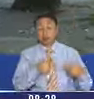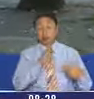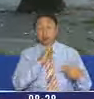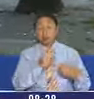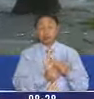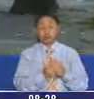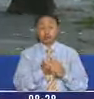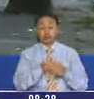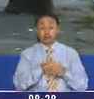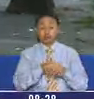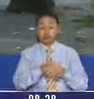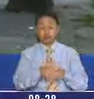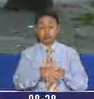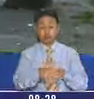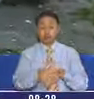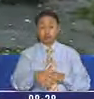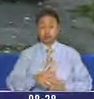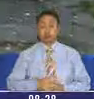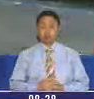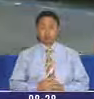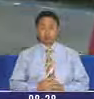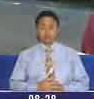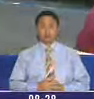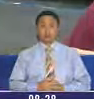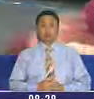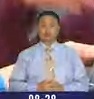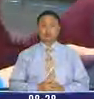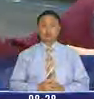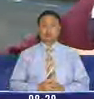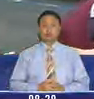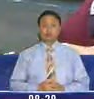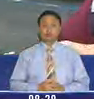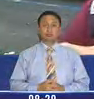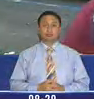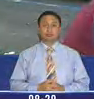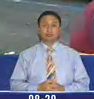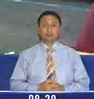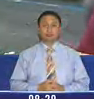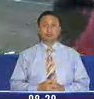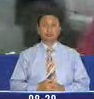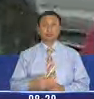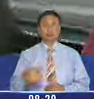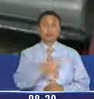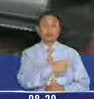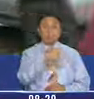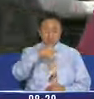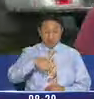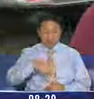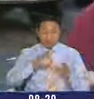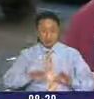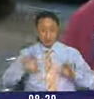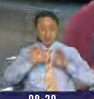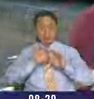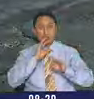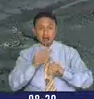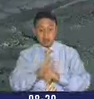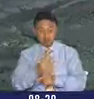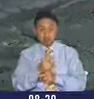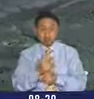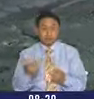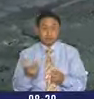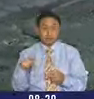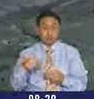de agua y esto perjudica a los negocios. Se preocupan por cosas que no tienen importancia más que por esto. Hay fuga de agua y el agua hay que cuidar.